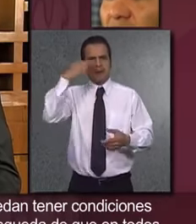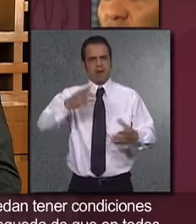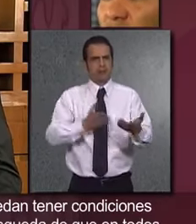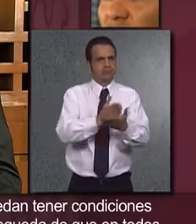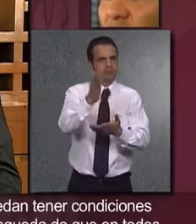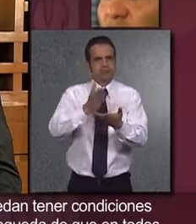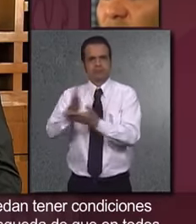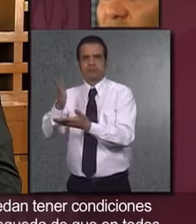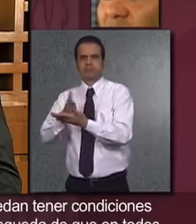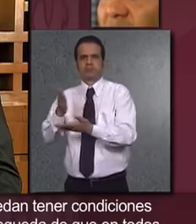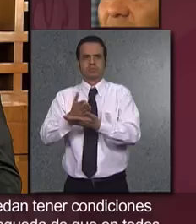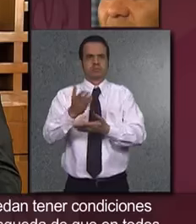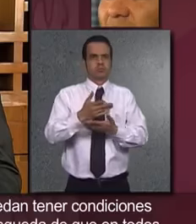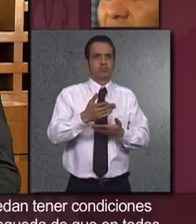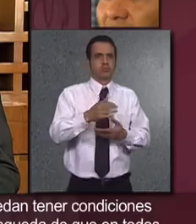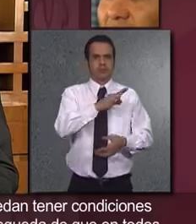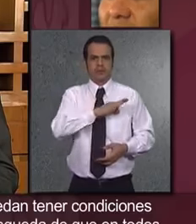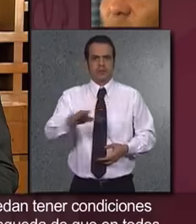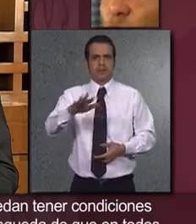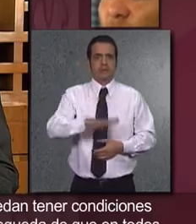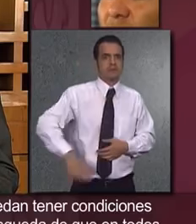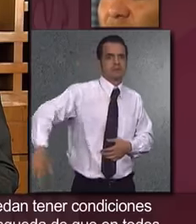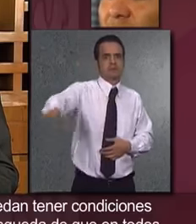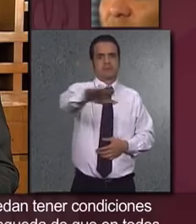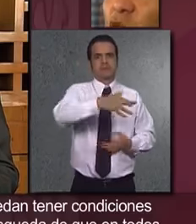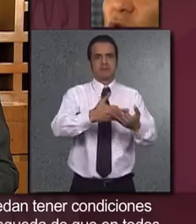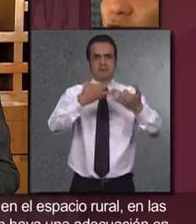tener condiciones preferenciales, y la